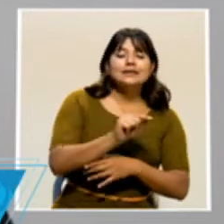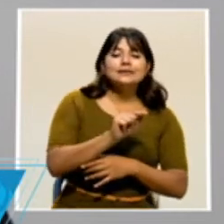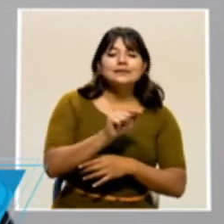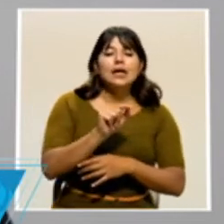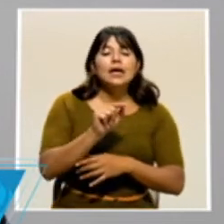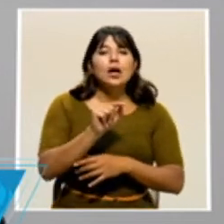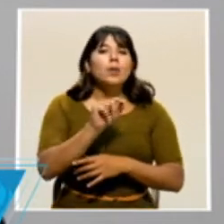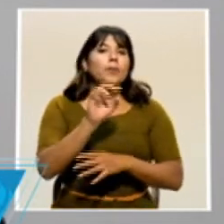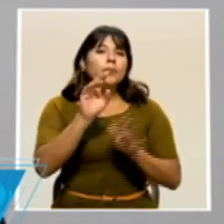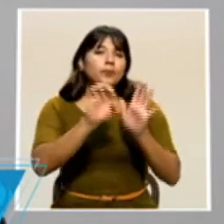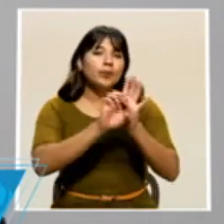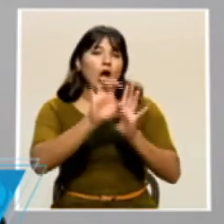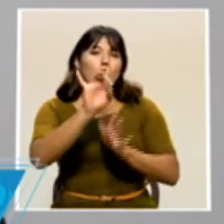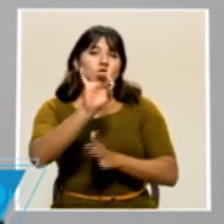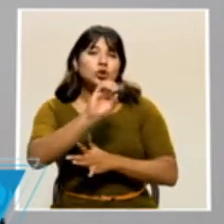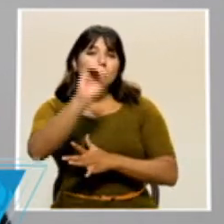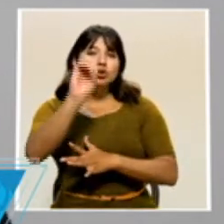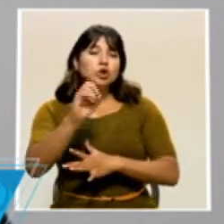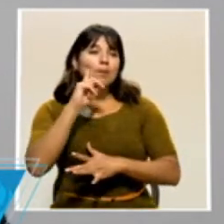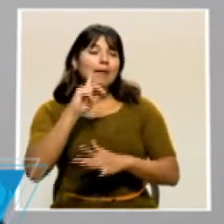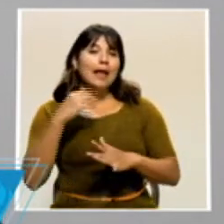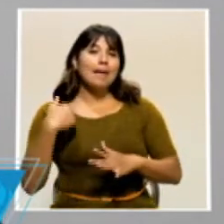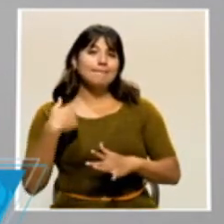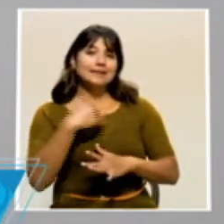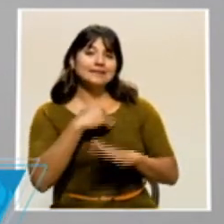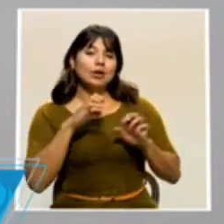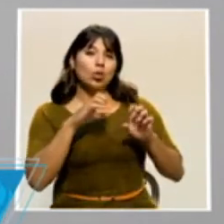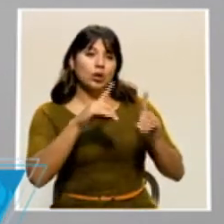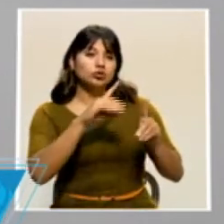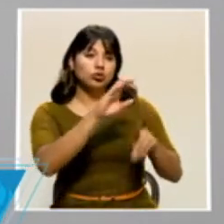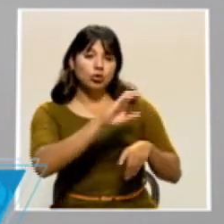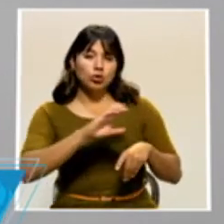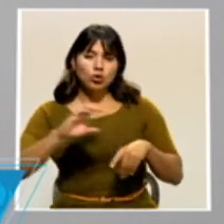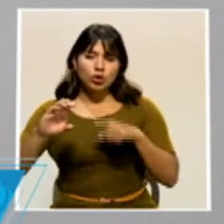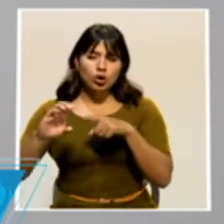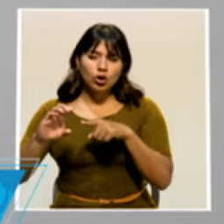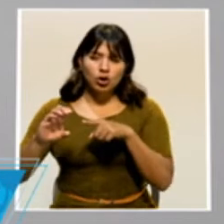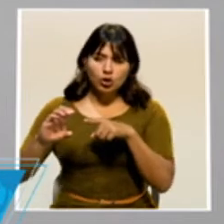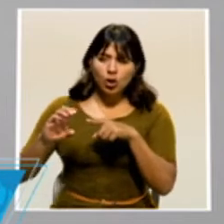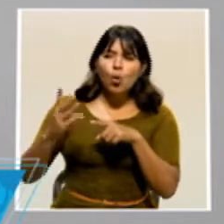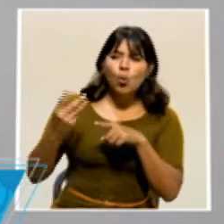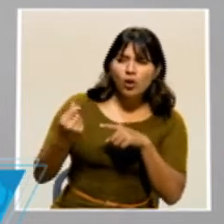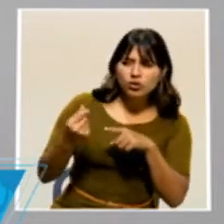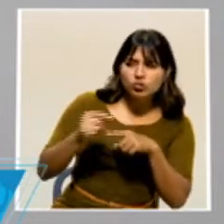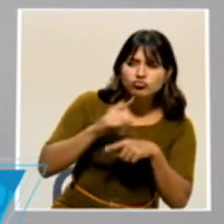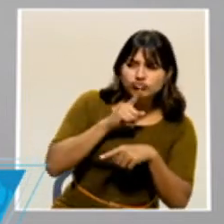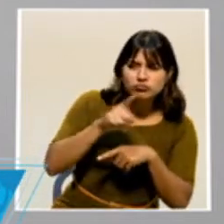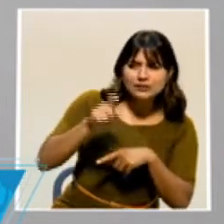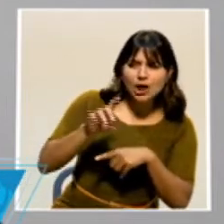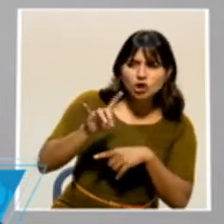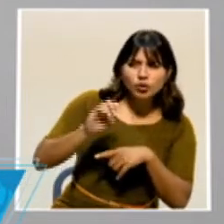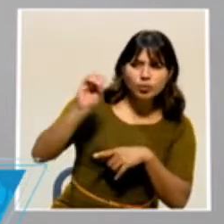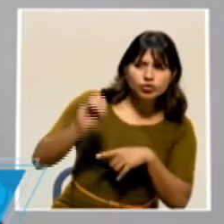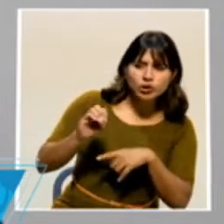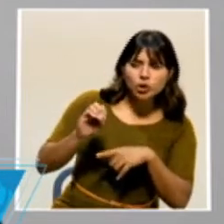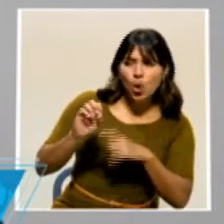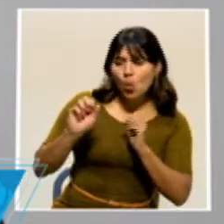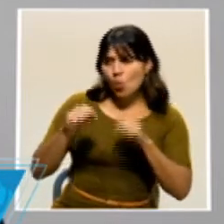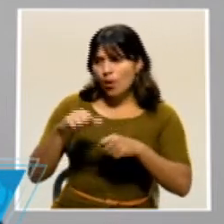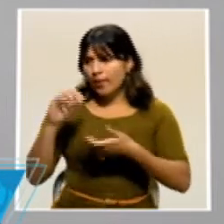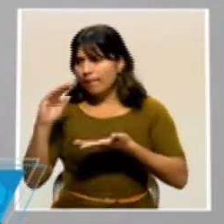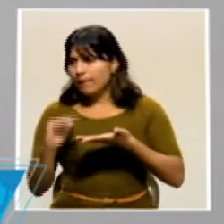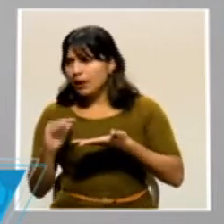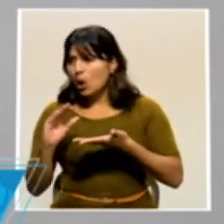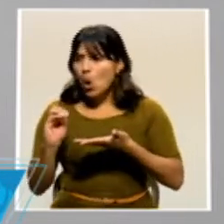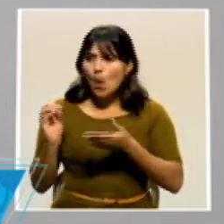no necesariamente resuelven el problema fiscal que tenemos. Es decir, hay que ir a la raíz de los problemas para